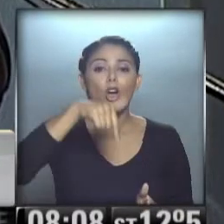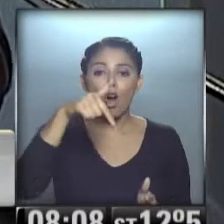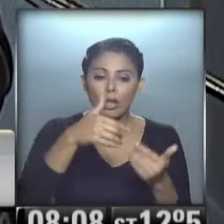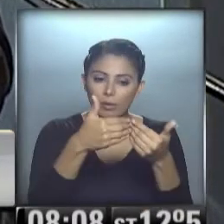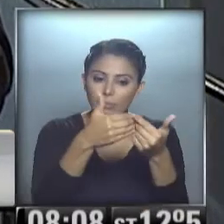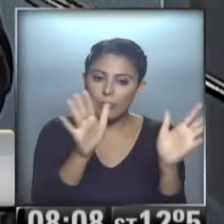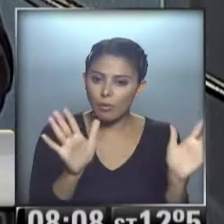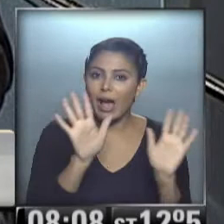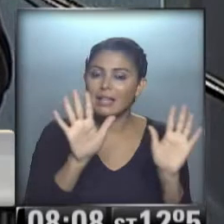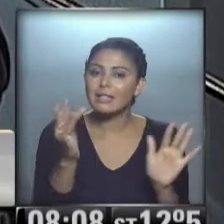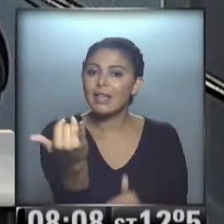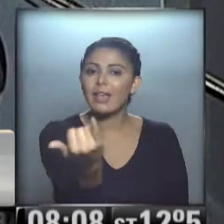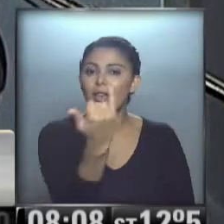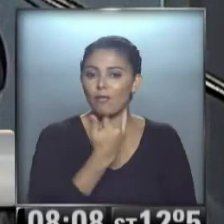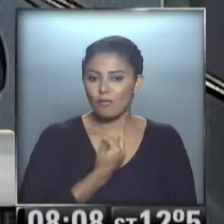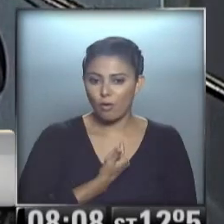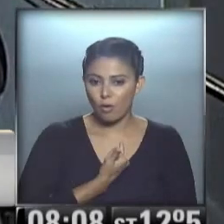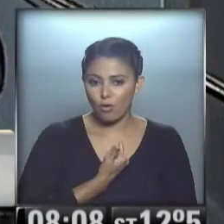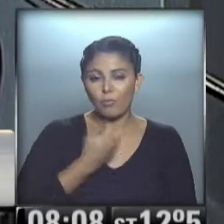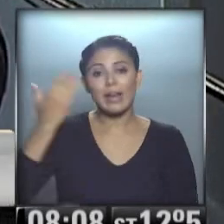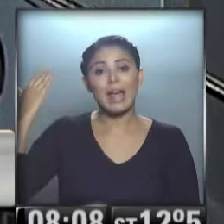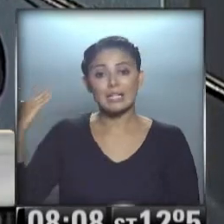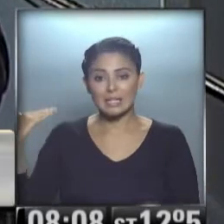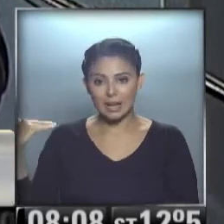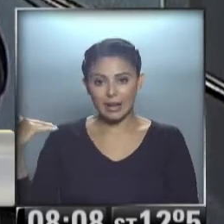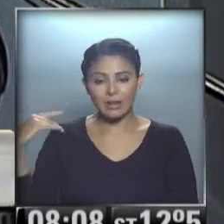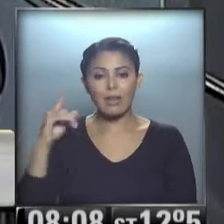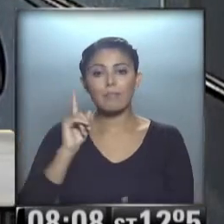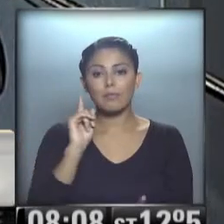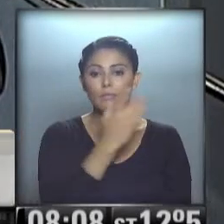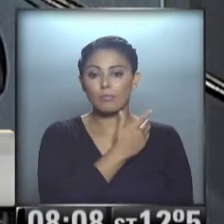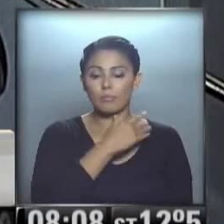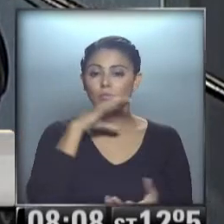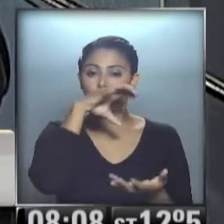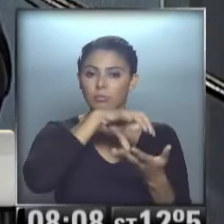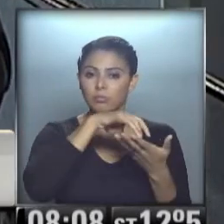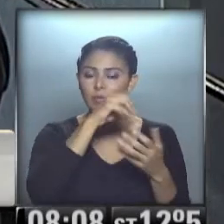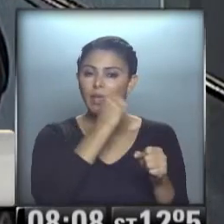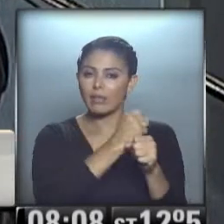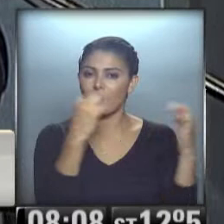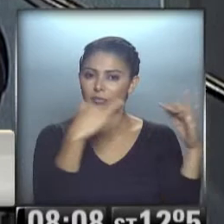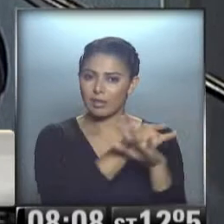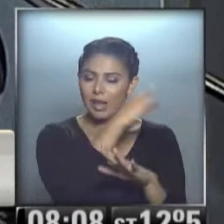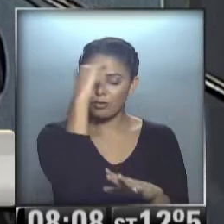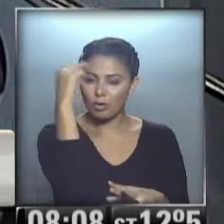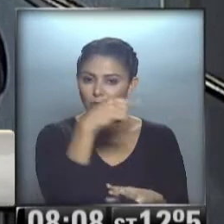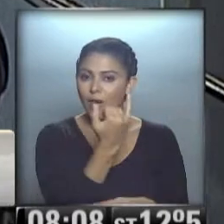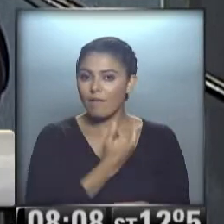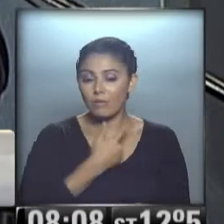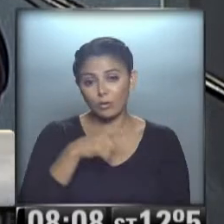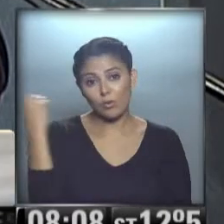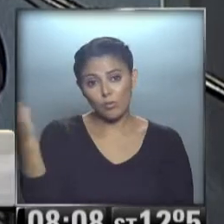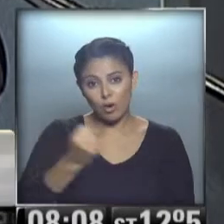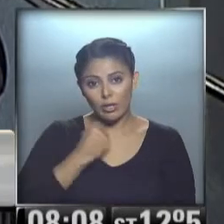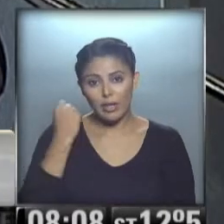es lo que me informaron en el día de ayer las autoridades de Vialidad Nacional. Eso es un tema importante.